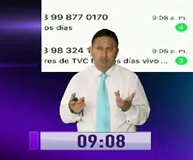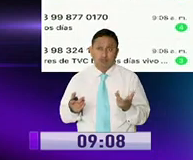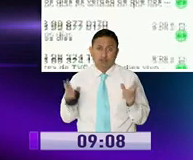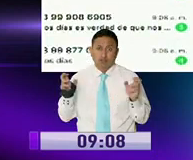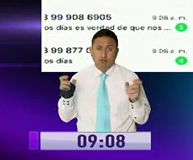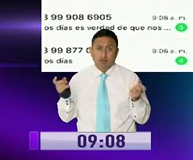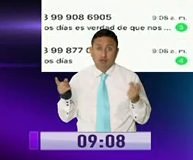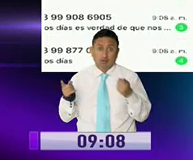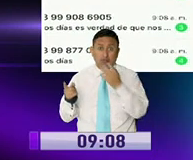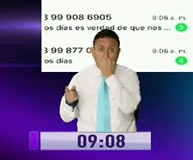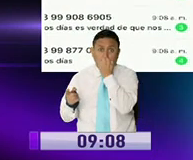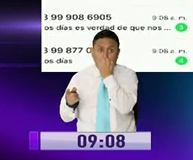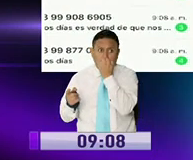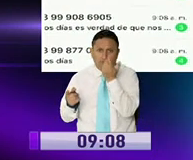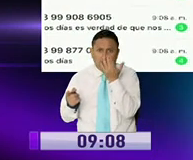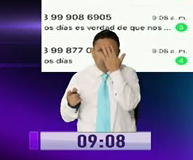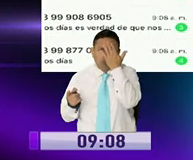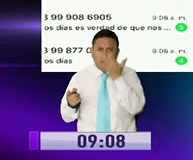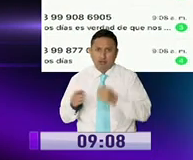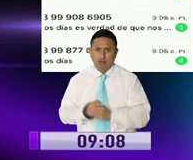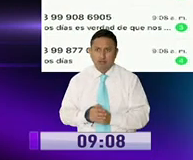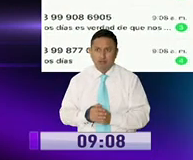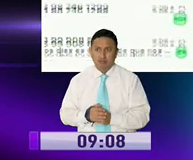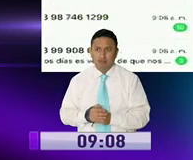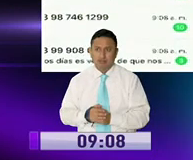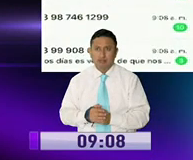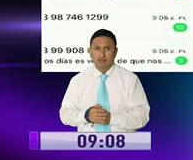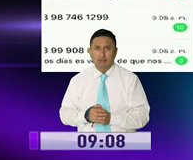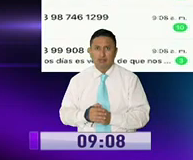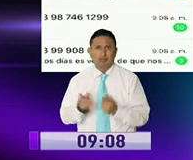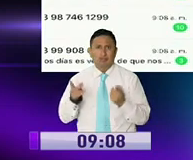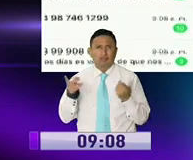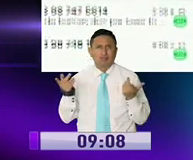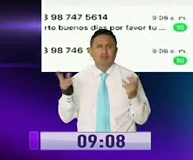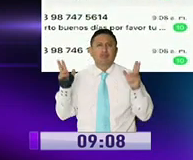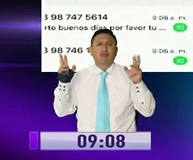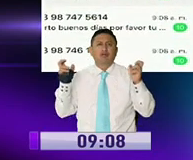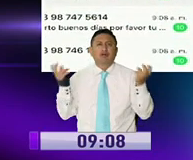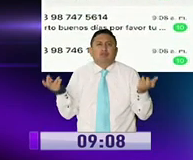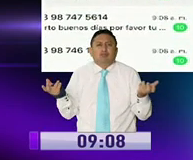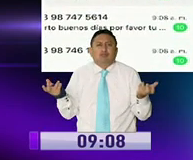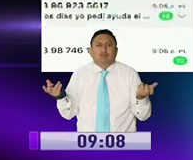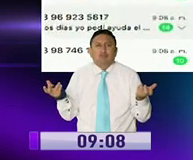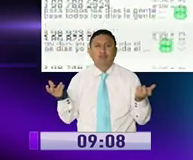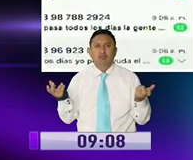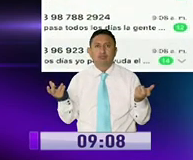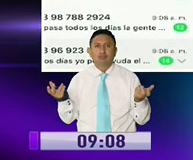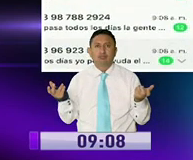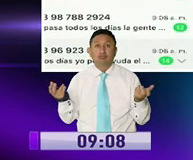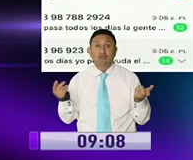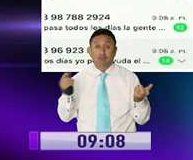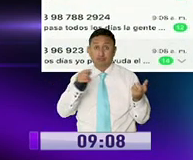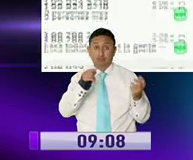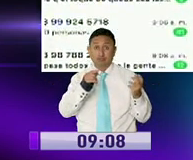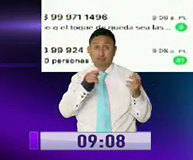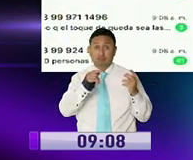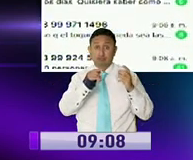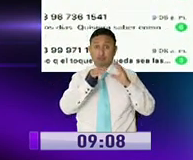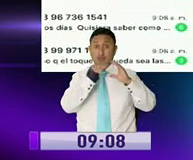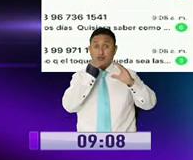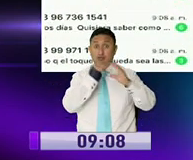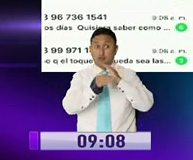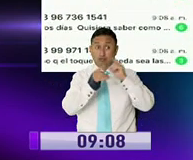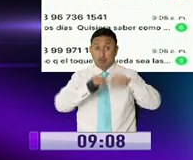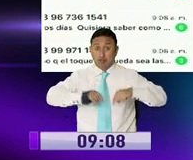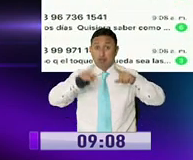¿De qué se refiere? ¿A qué se refiere? ¿Por qué callan a los que dicen la verdad y no tenemos libre expresión? ¿De qué? Es fácil poner cualquier cosa sin decir qué,